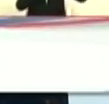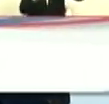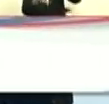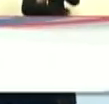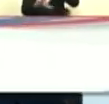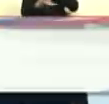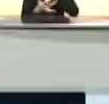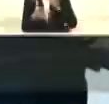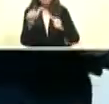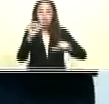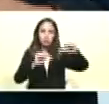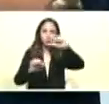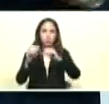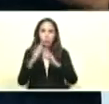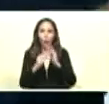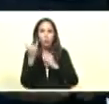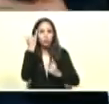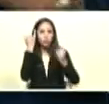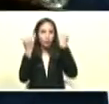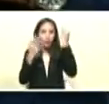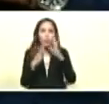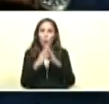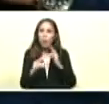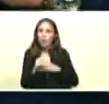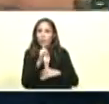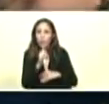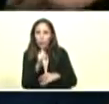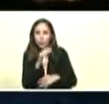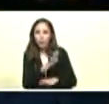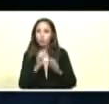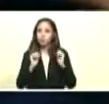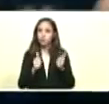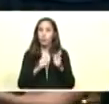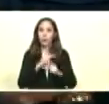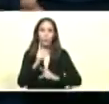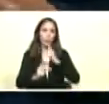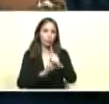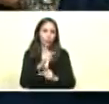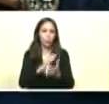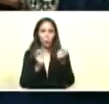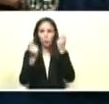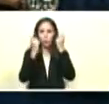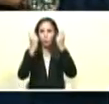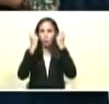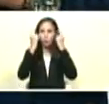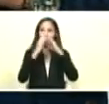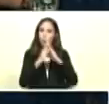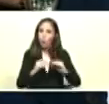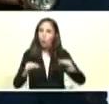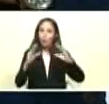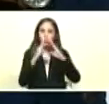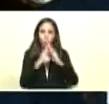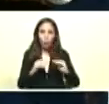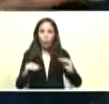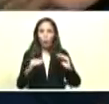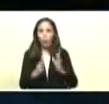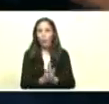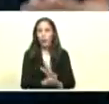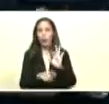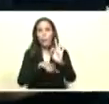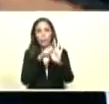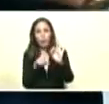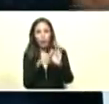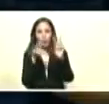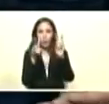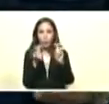juventud tecnológica, informática, pueda iniciar un proceso de formación y capacitación en todo lo que tiene que ver con la